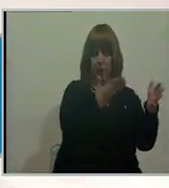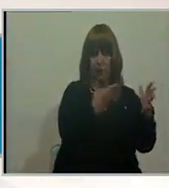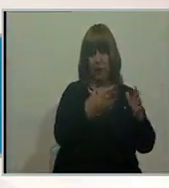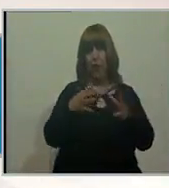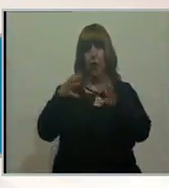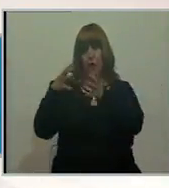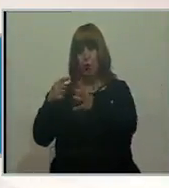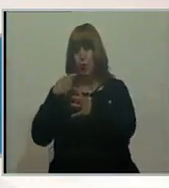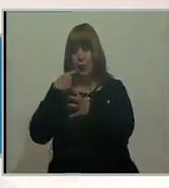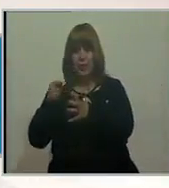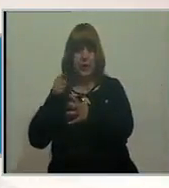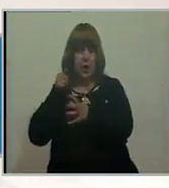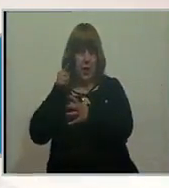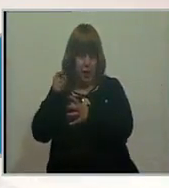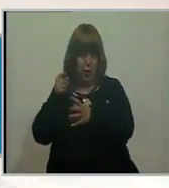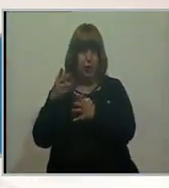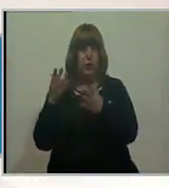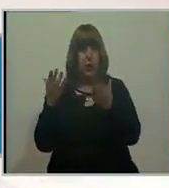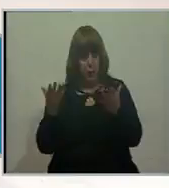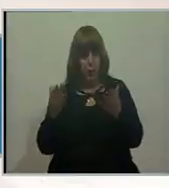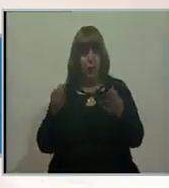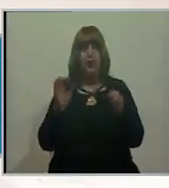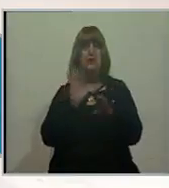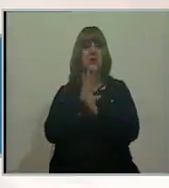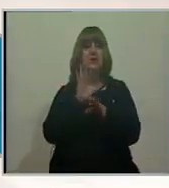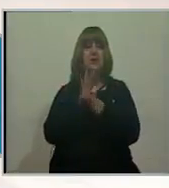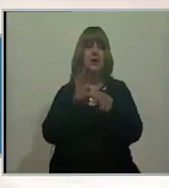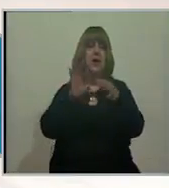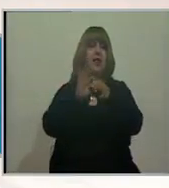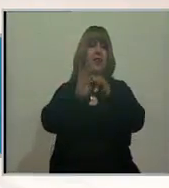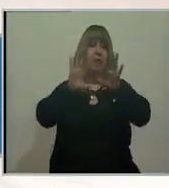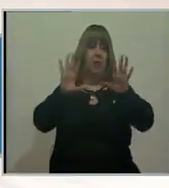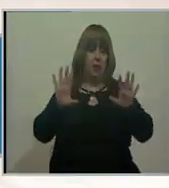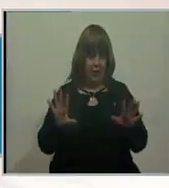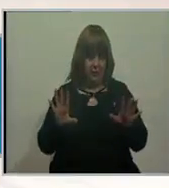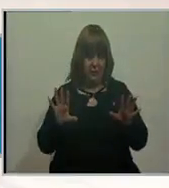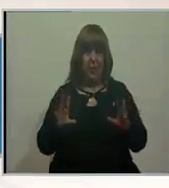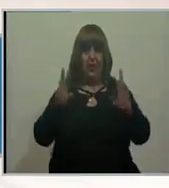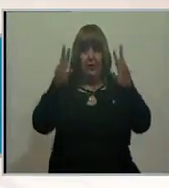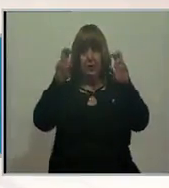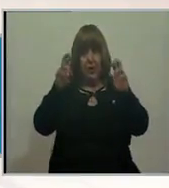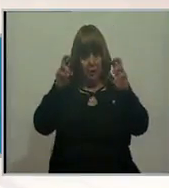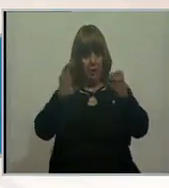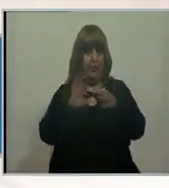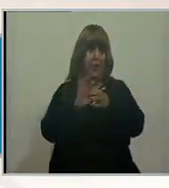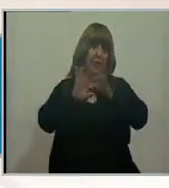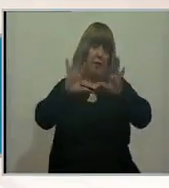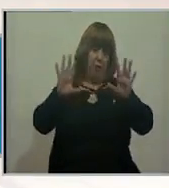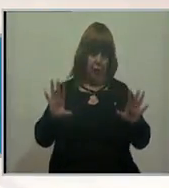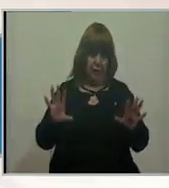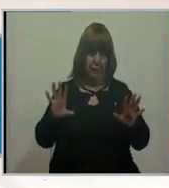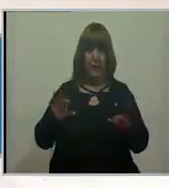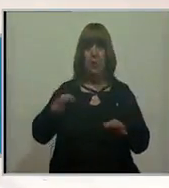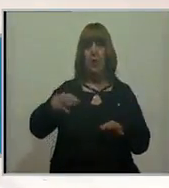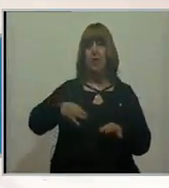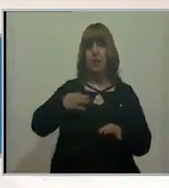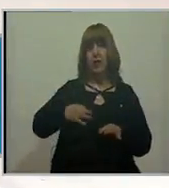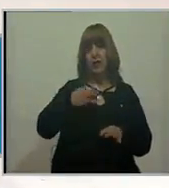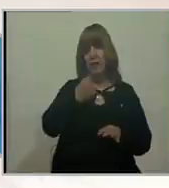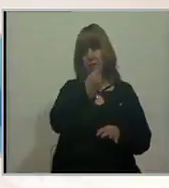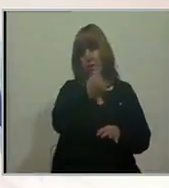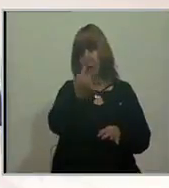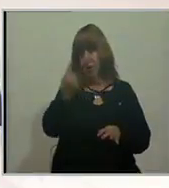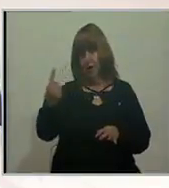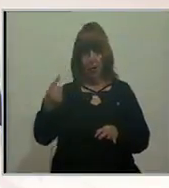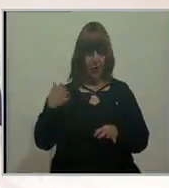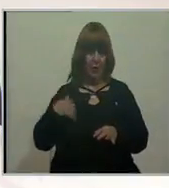Estamos aprendiendo a vivir en democracia. ¿No? Discutiendo, y ahora, ¿no? Discutiendo temas que hacen a la vida de los argentinos. Si